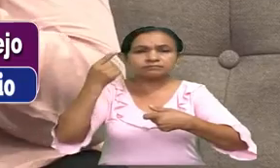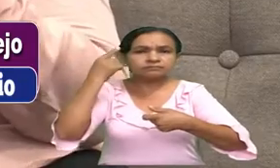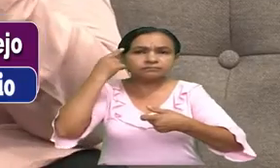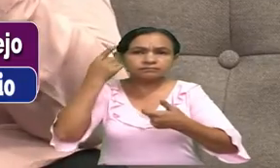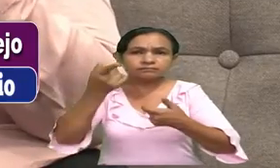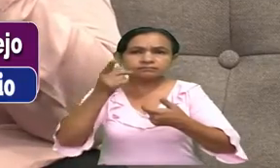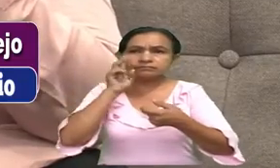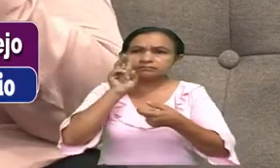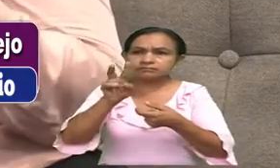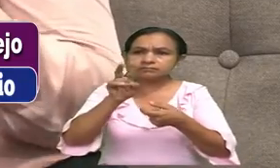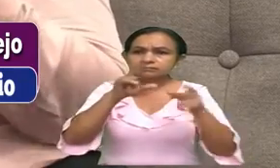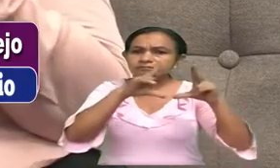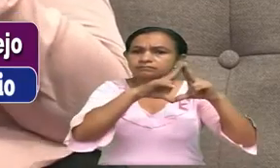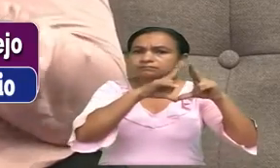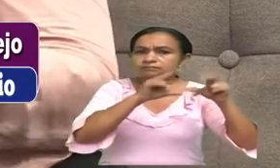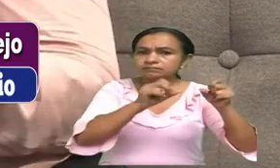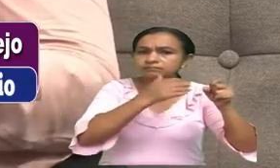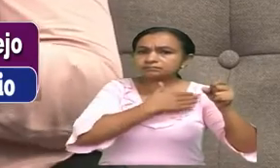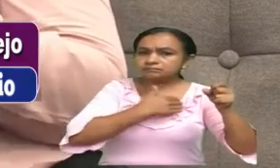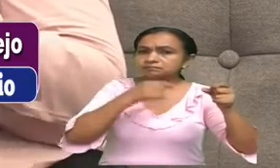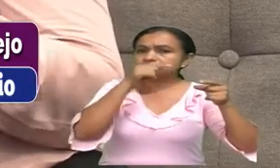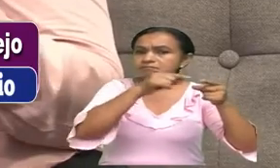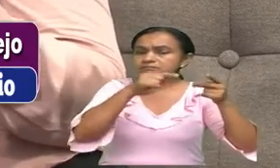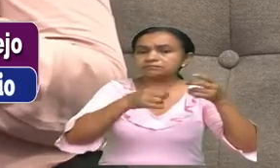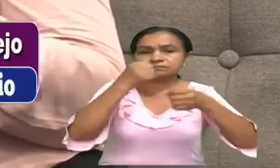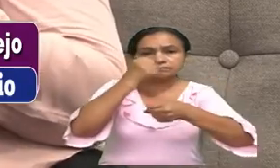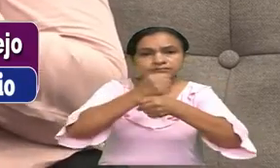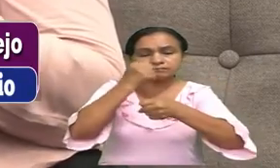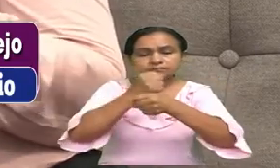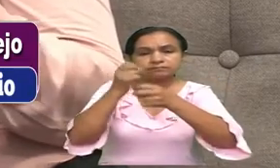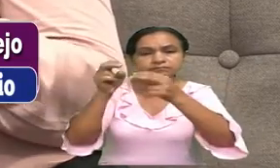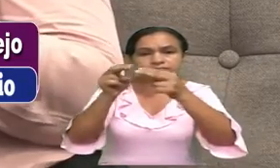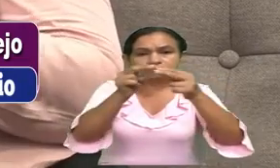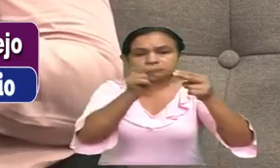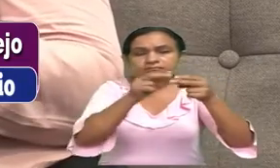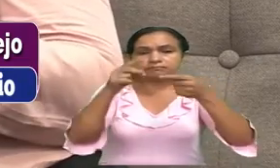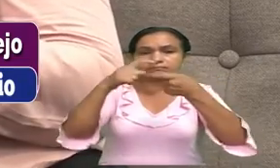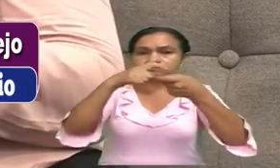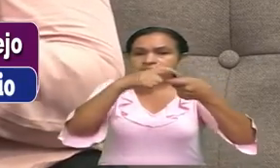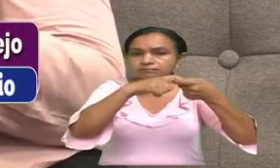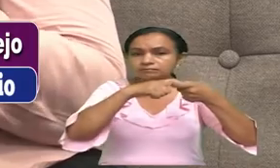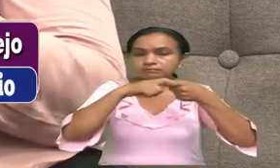siempre dispuestos a trabajar en coordinación